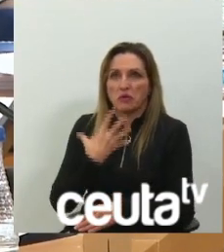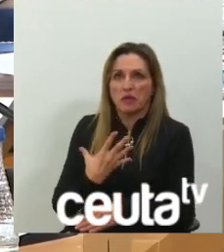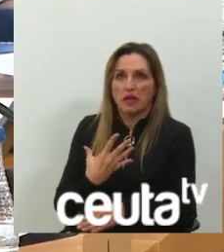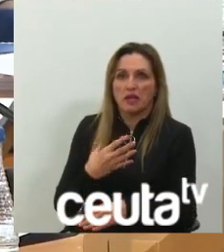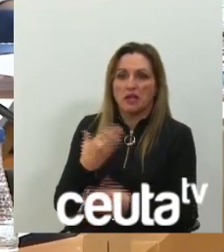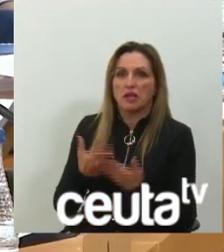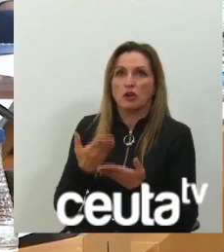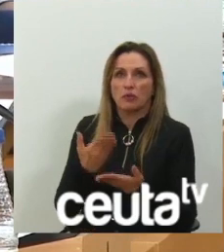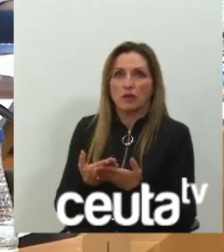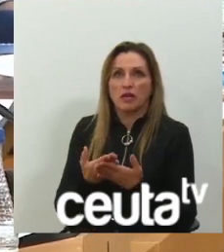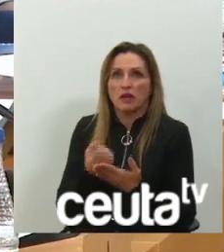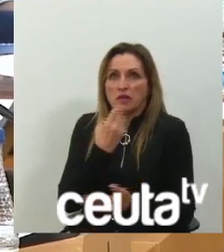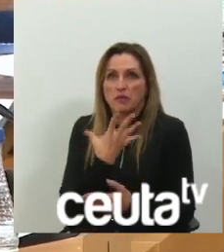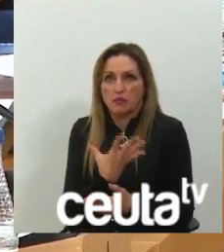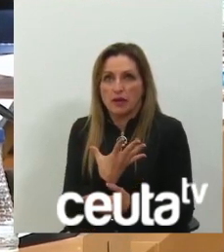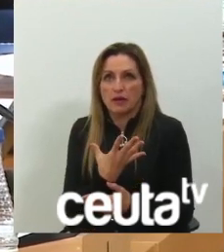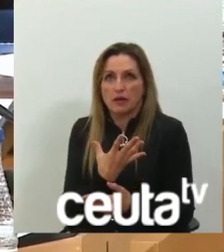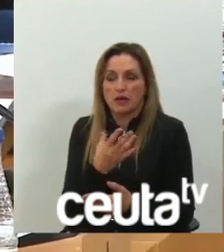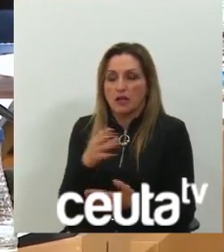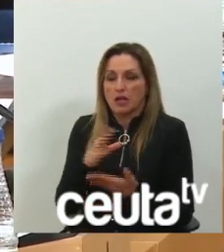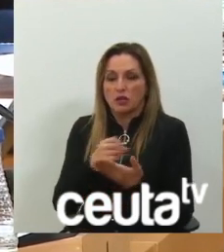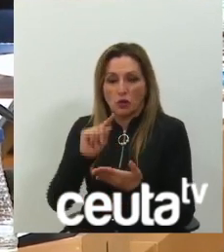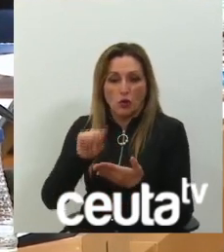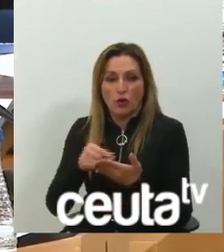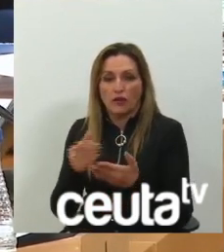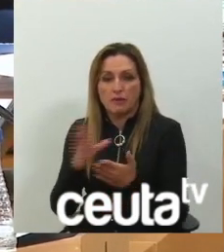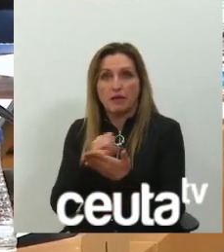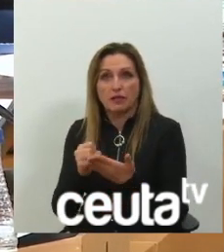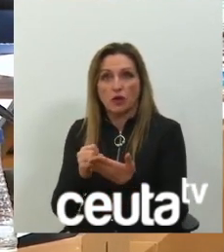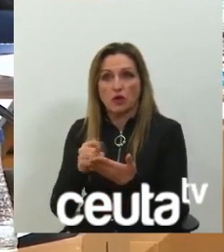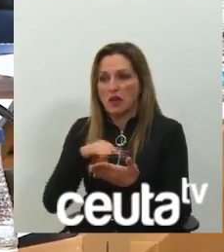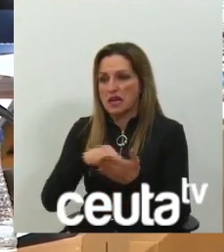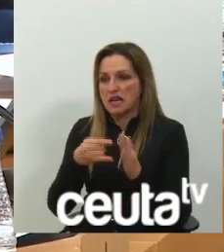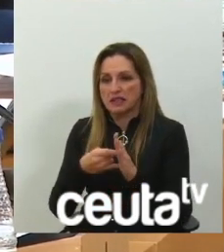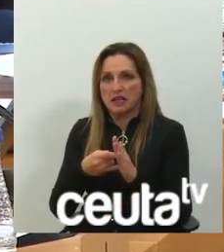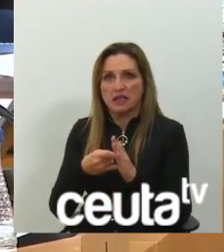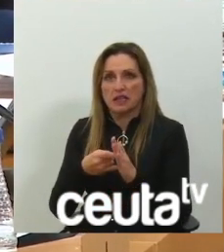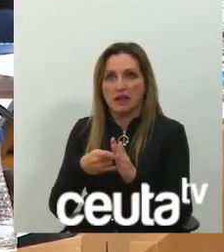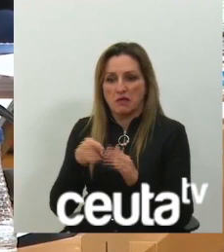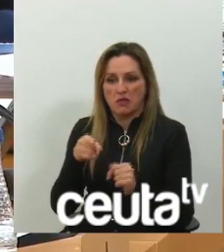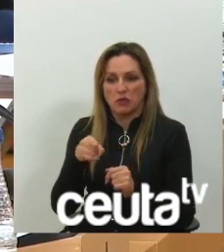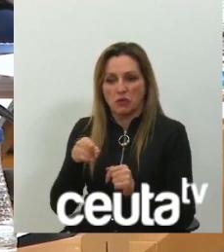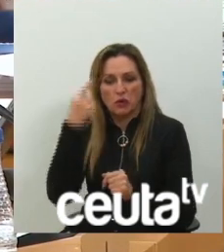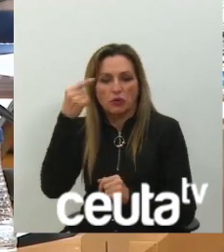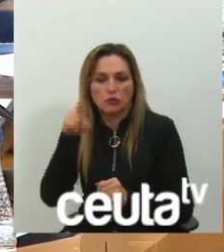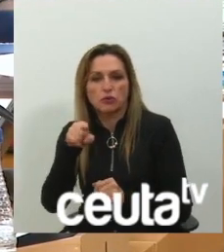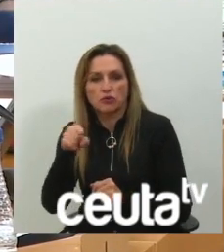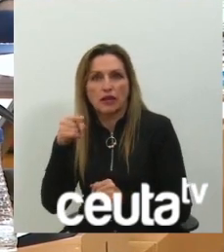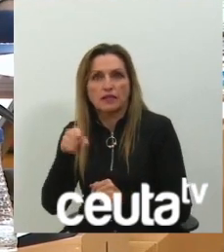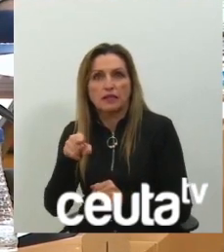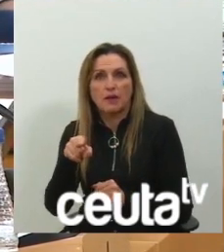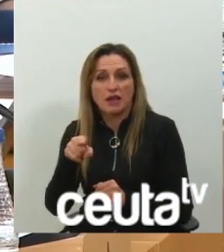además como usted le piden todo y ustedes todo firma usted sabéis bien cuál es la técnica para pedir y que se lo firmen así que le